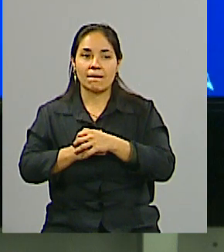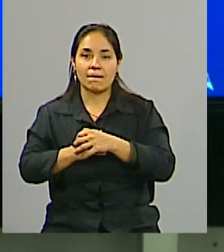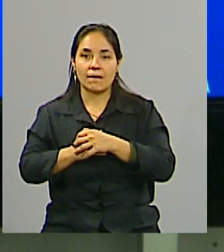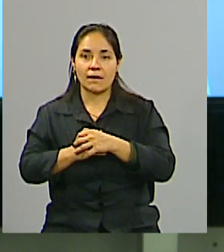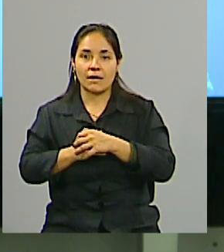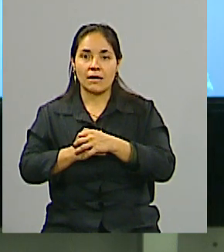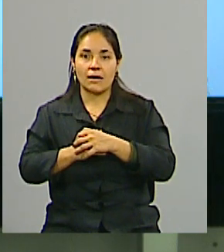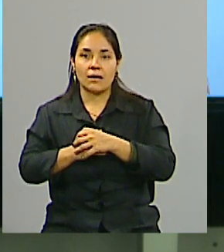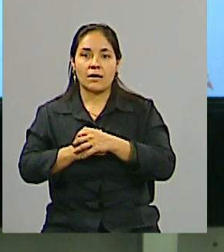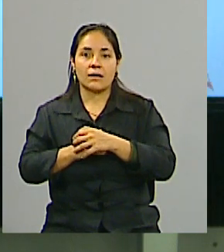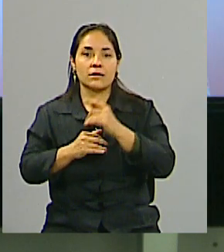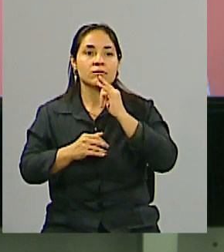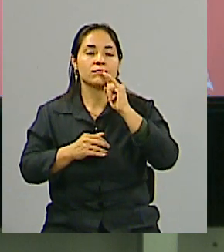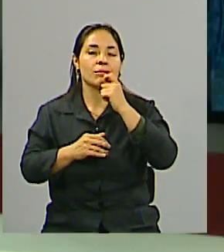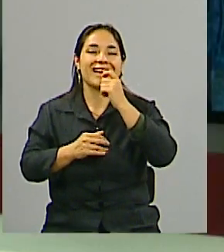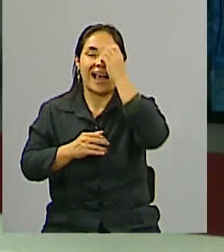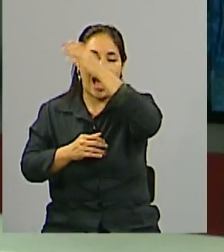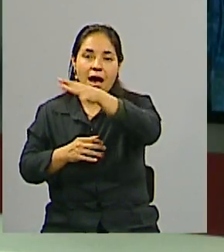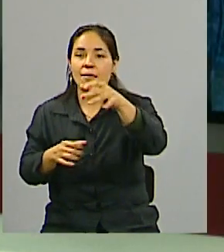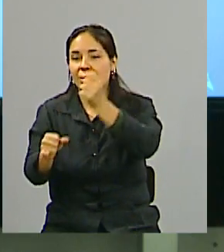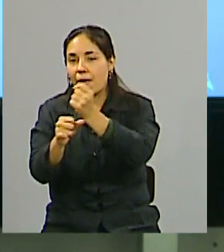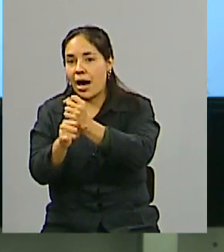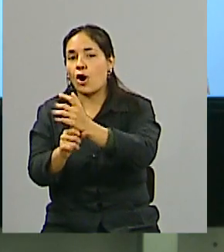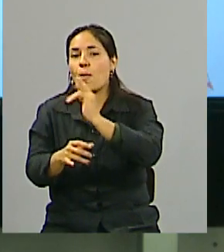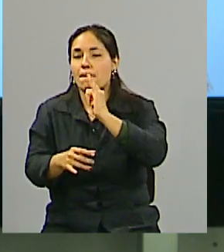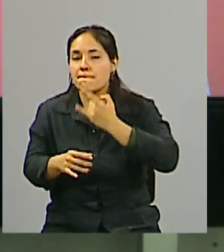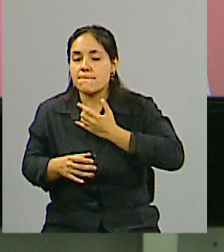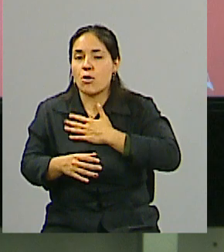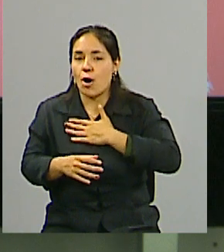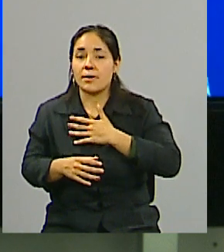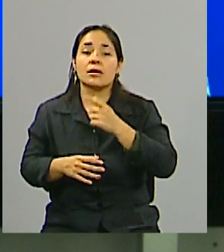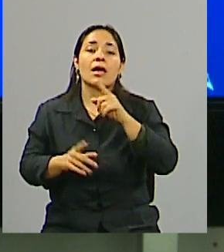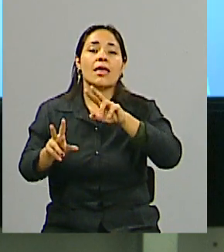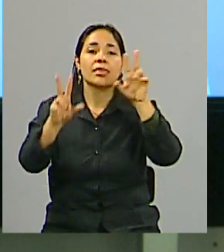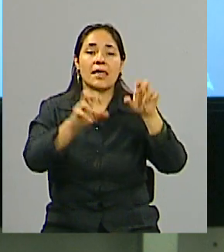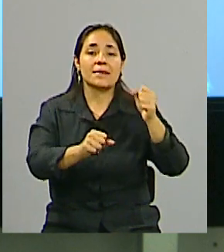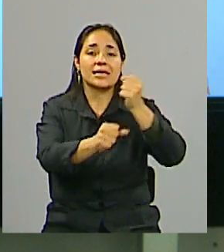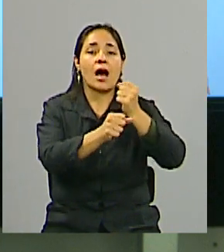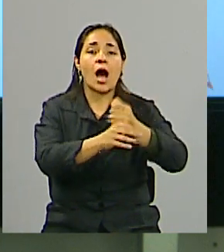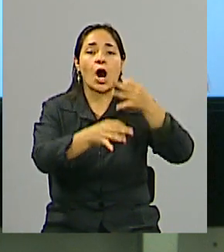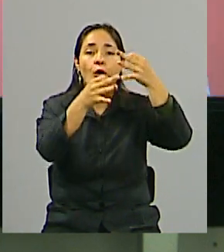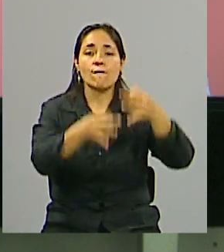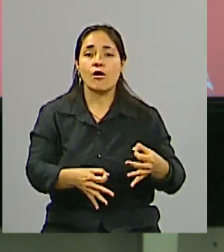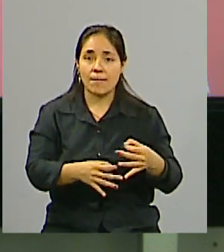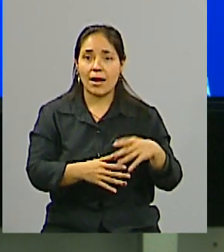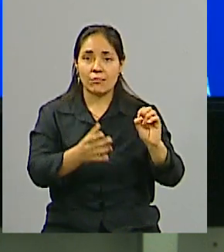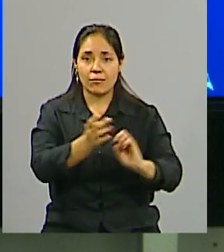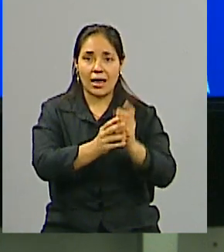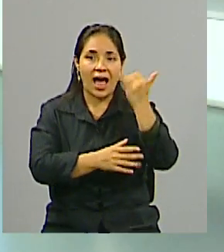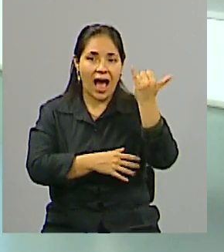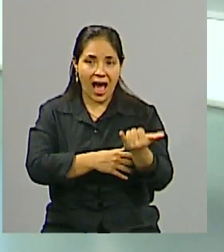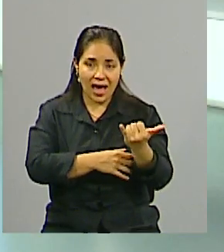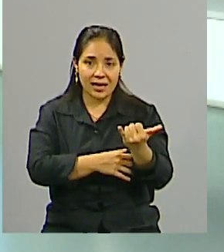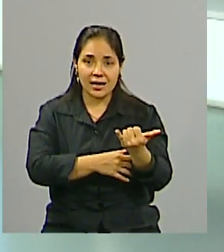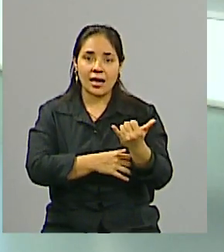organizaciones autogestivas campesinas, sí. Etcétera. En términos del empleo formal, lo que hay una gran creación